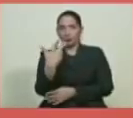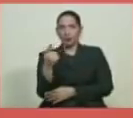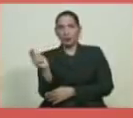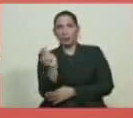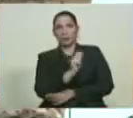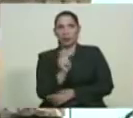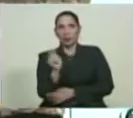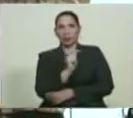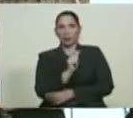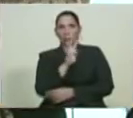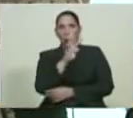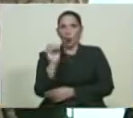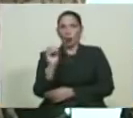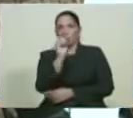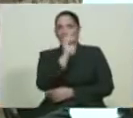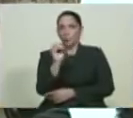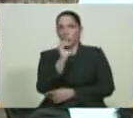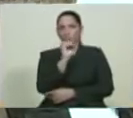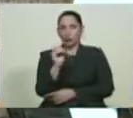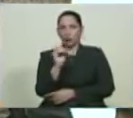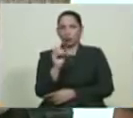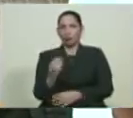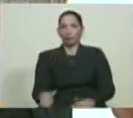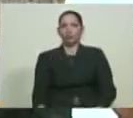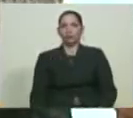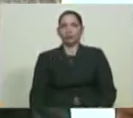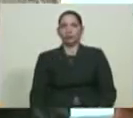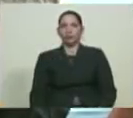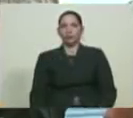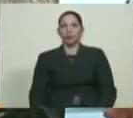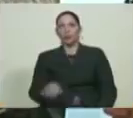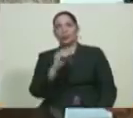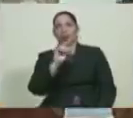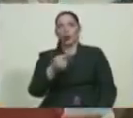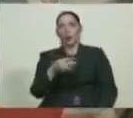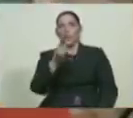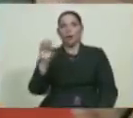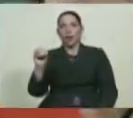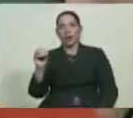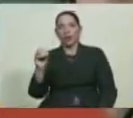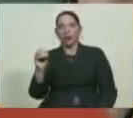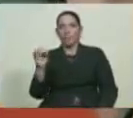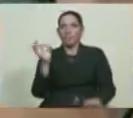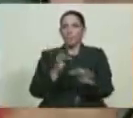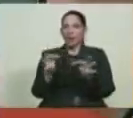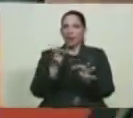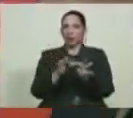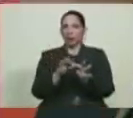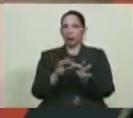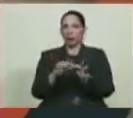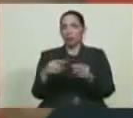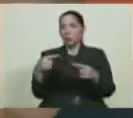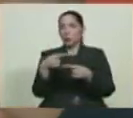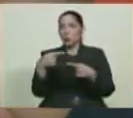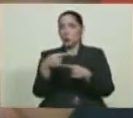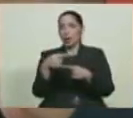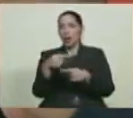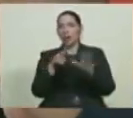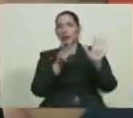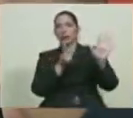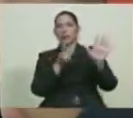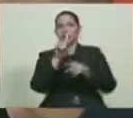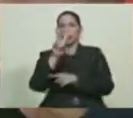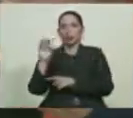el 40% del salario mínimo, es decir, 0,20 petros, que corresponde a